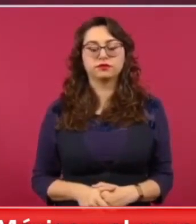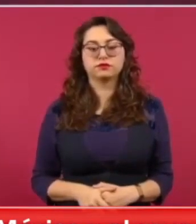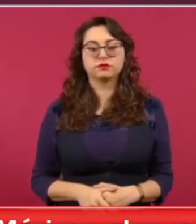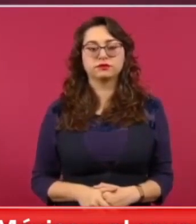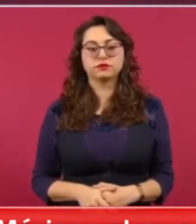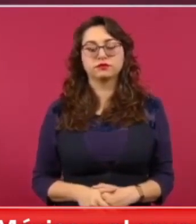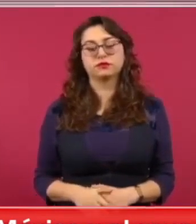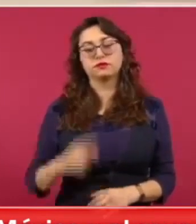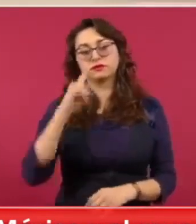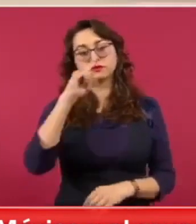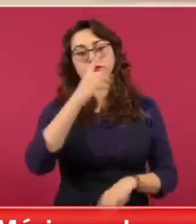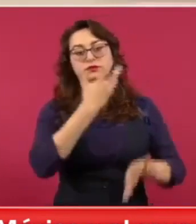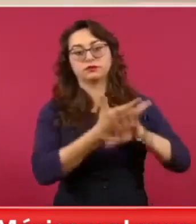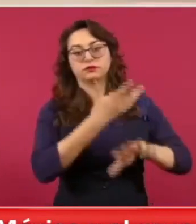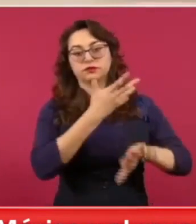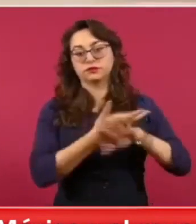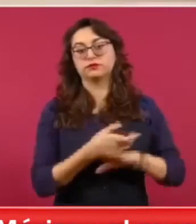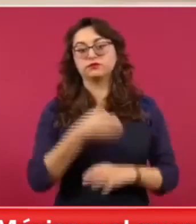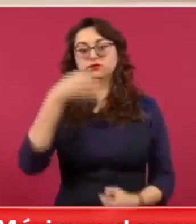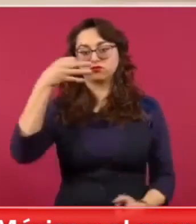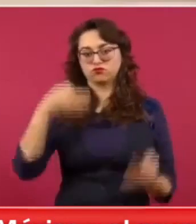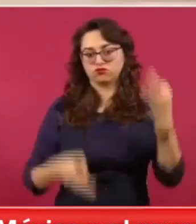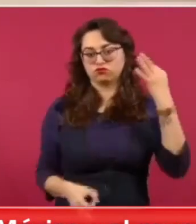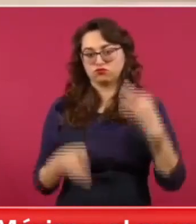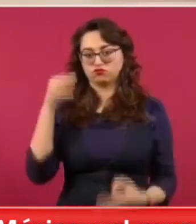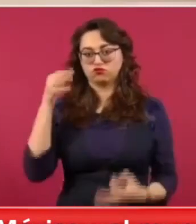Fiscalía de Estados Unidos